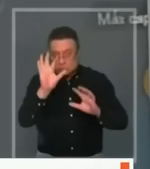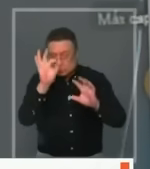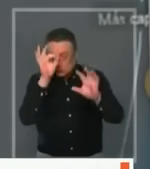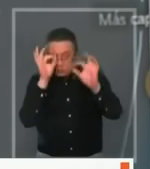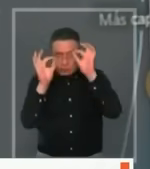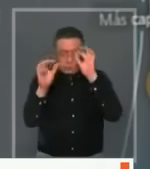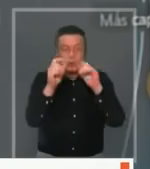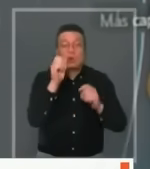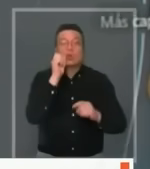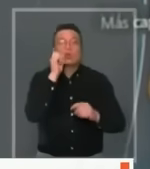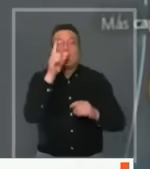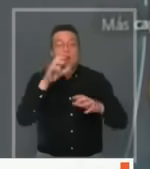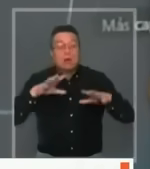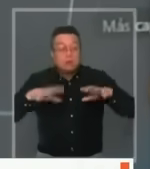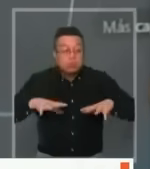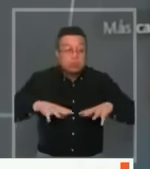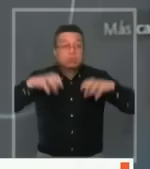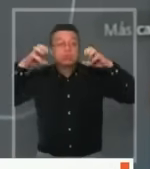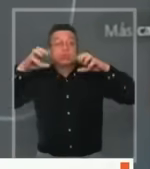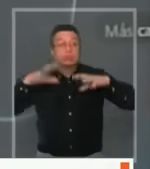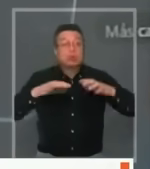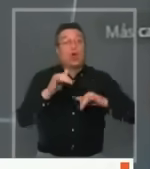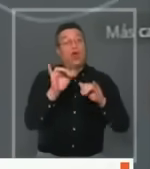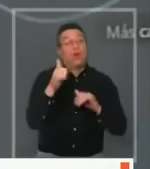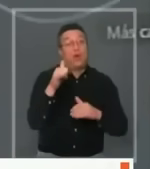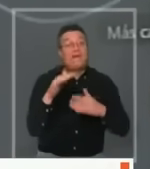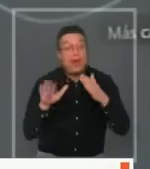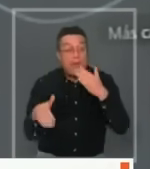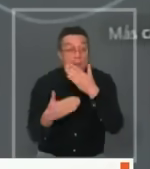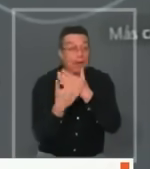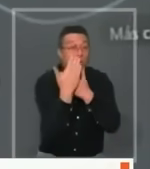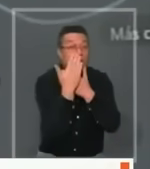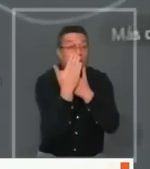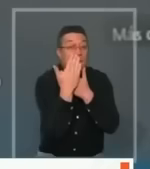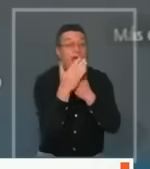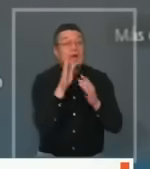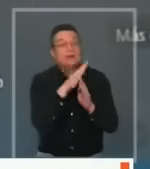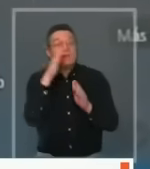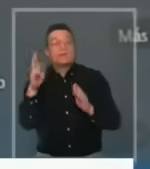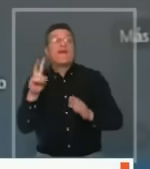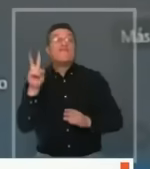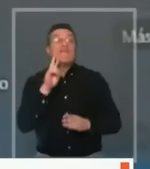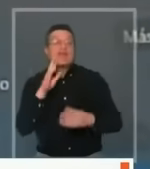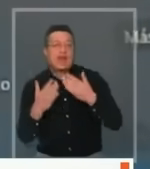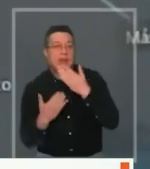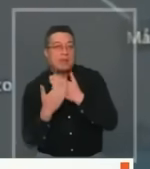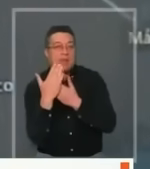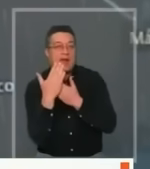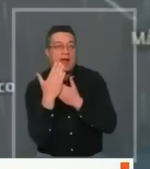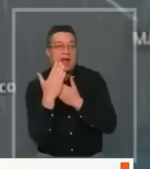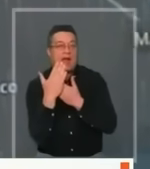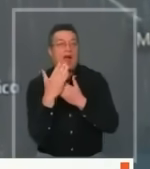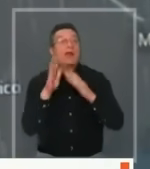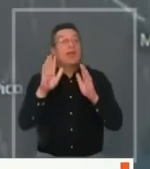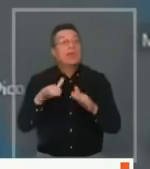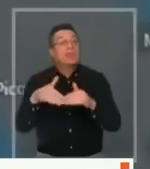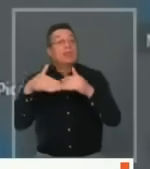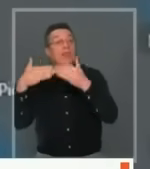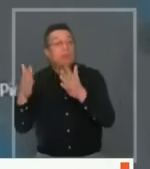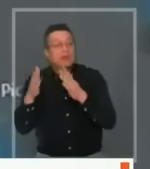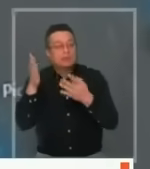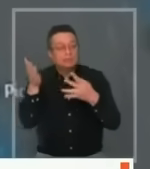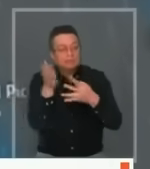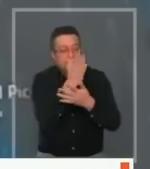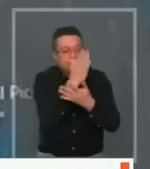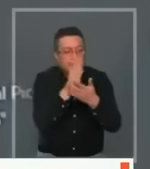cuáles serían los pulsos. Por ahora sería un pulso el jueves en la madrugada y un pulso el viernes en la mañana. Pero después hay que desglosar mucho más